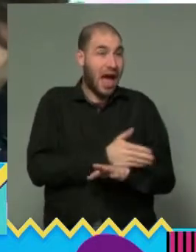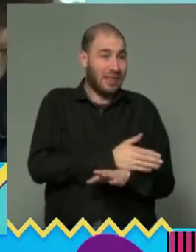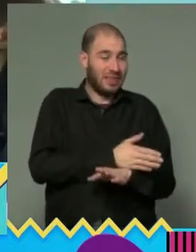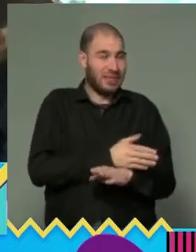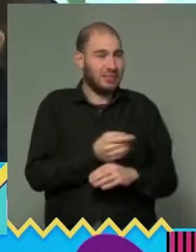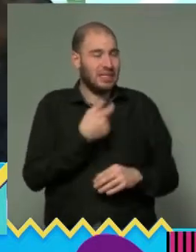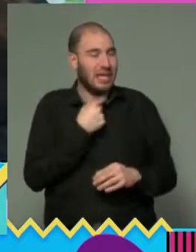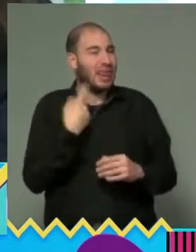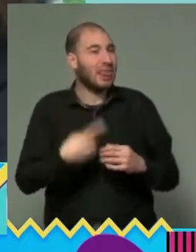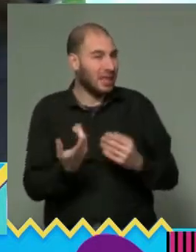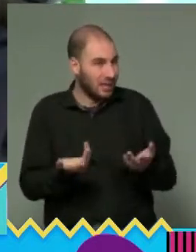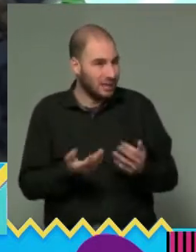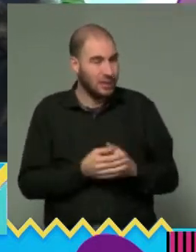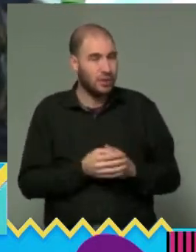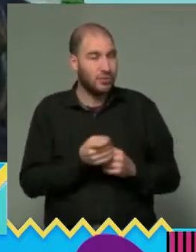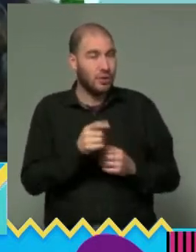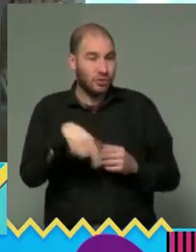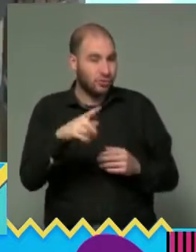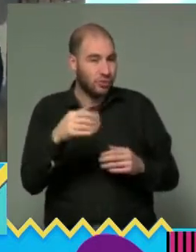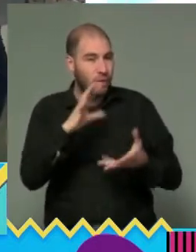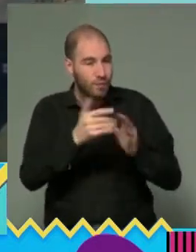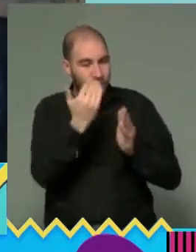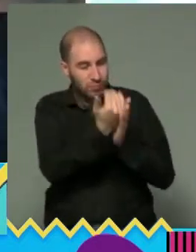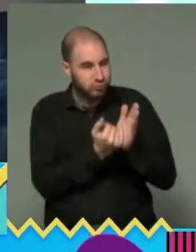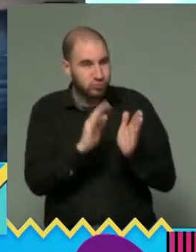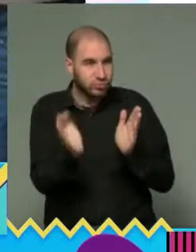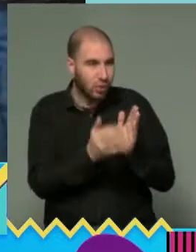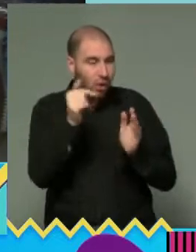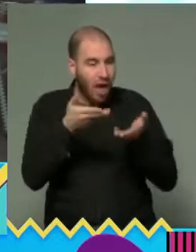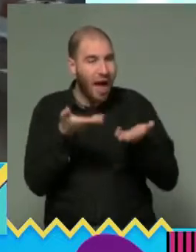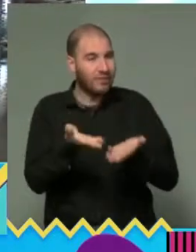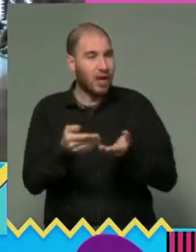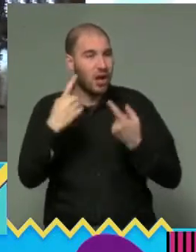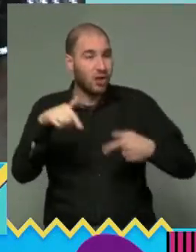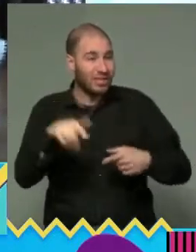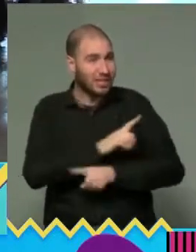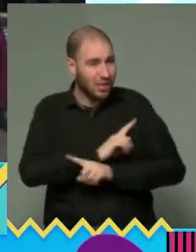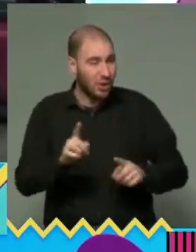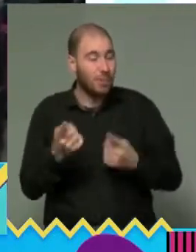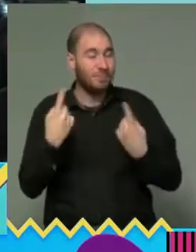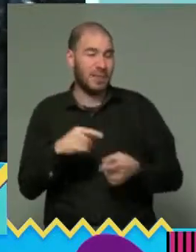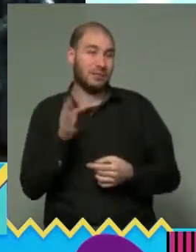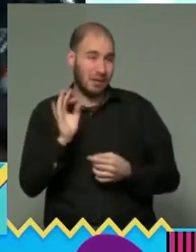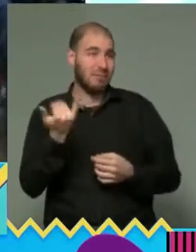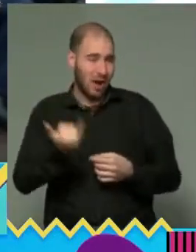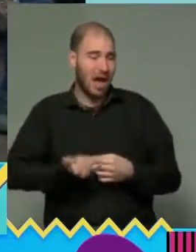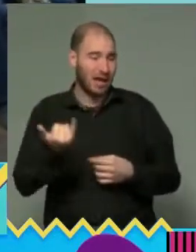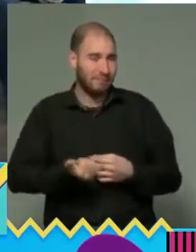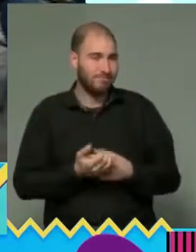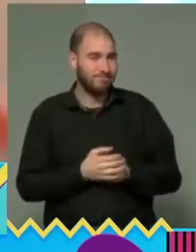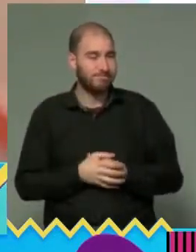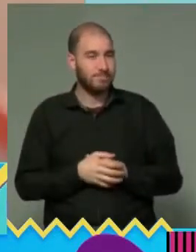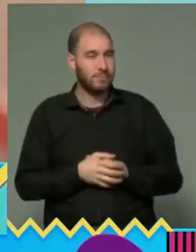lo deseable sería en que tengamos todos los mecanismos de abordaje para que estas cosas no sucedan, pero sabemos que suceden. A